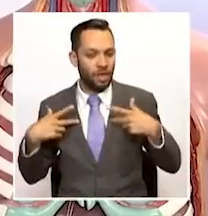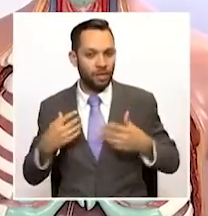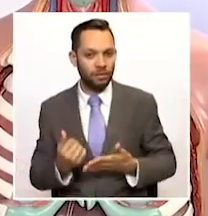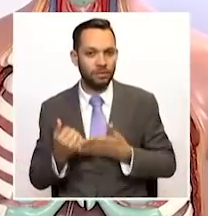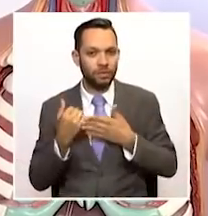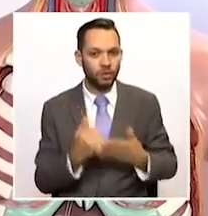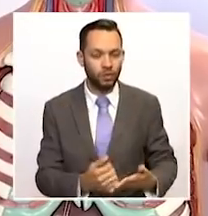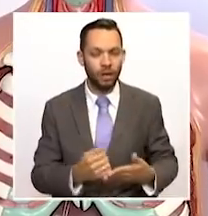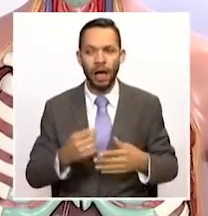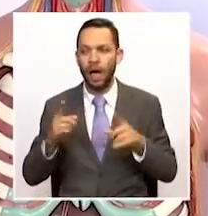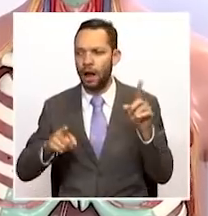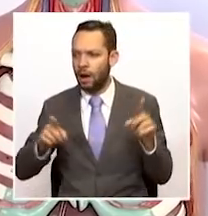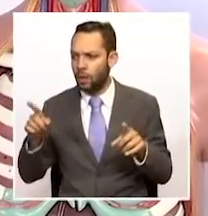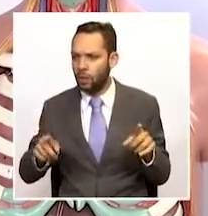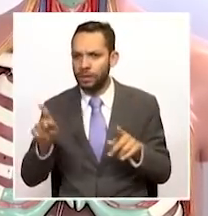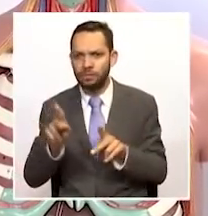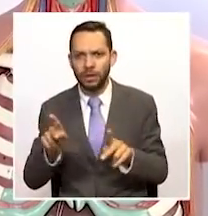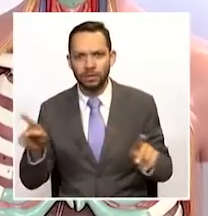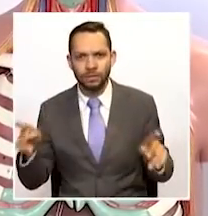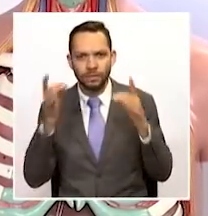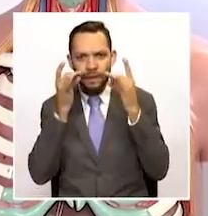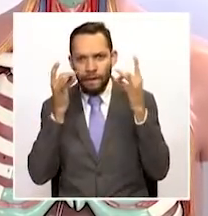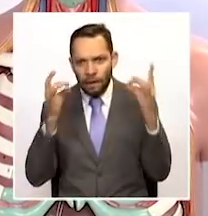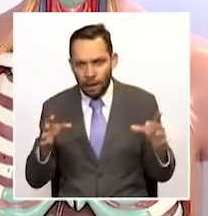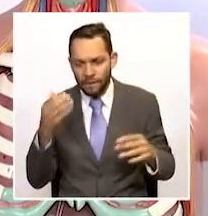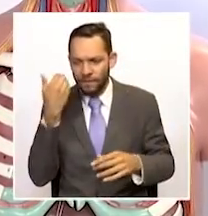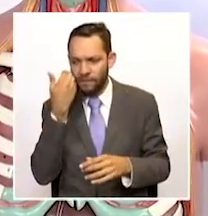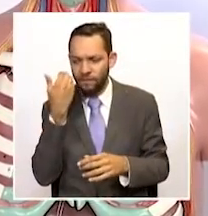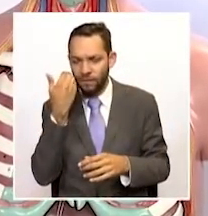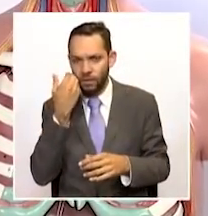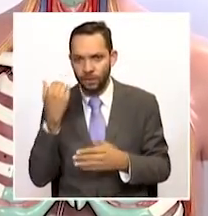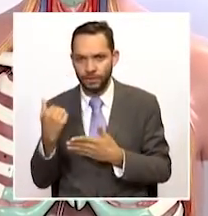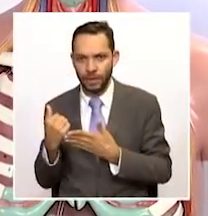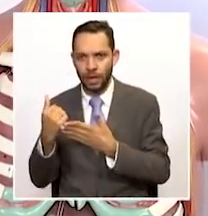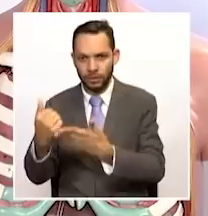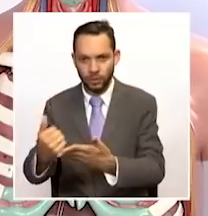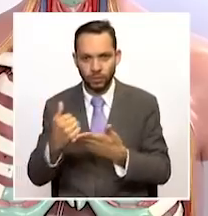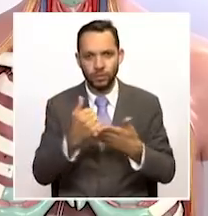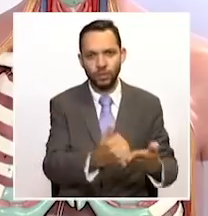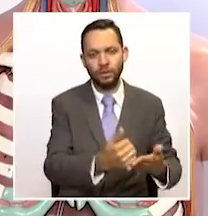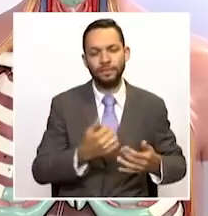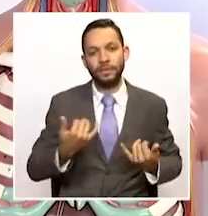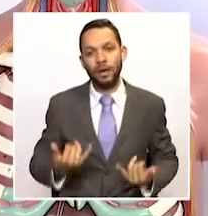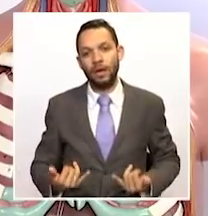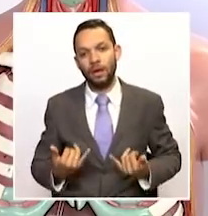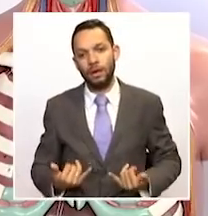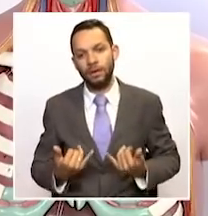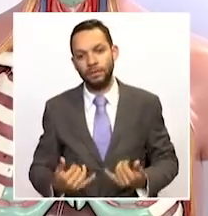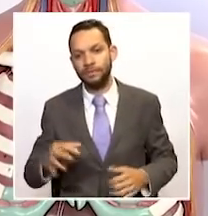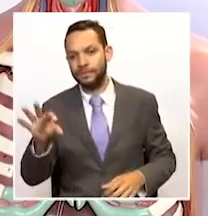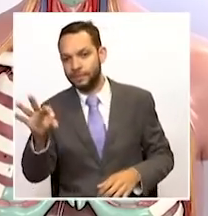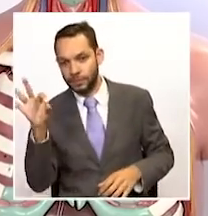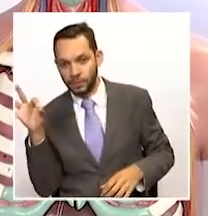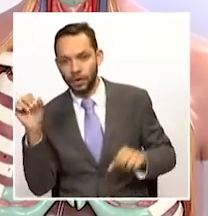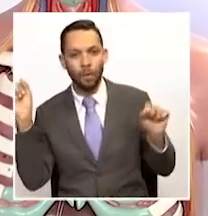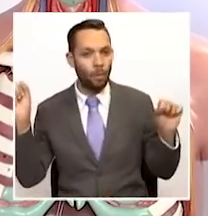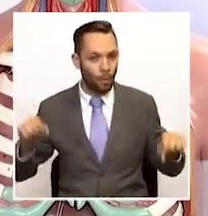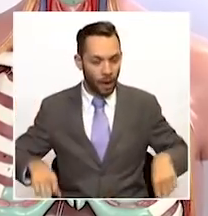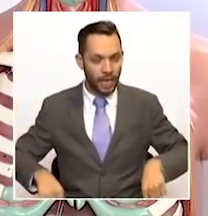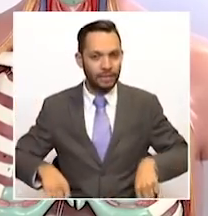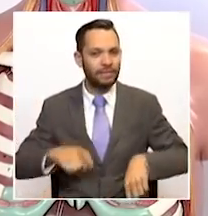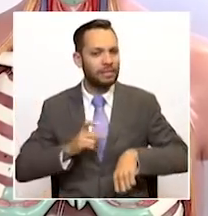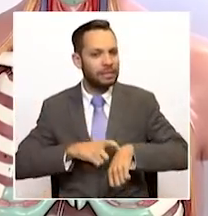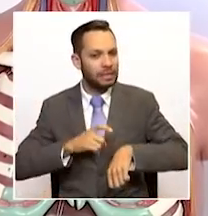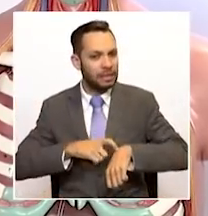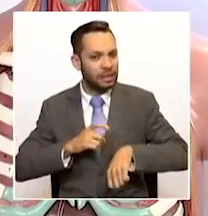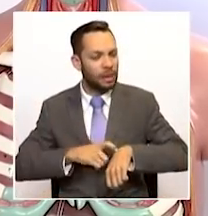diario en nuestros consultorios yo quiero que todos ustedes tengan una opción de ver este programa cualquier hora y es que